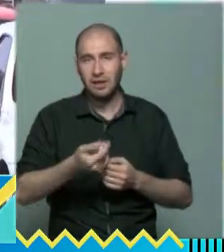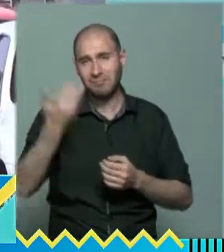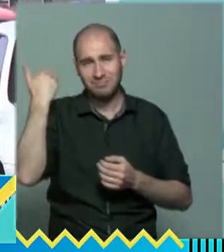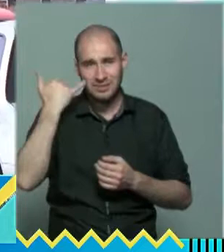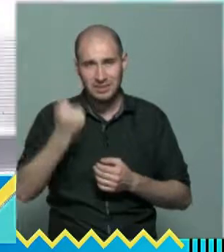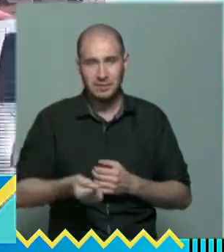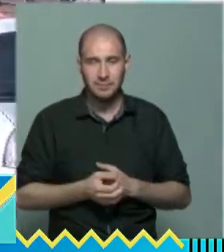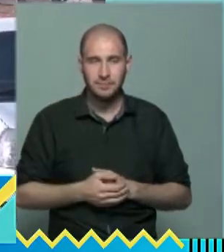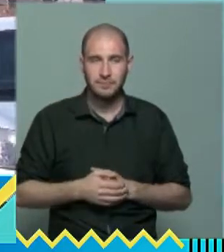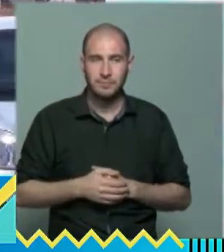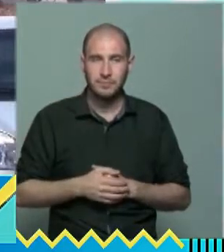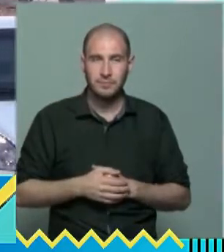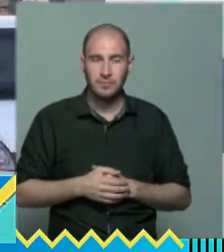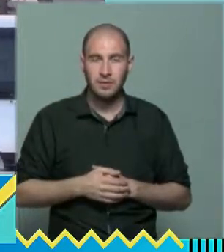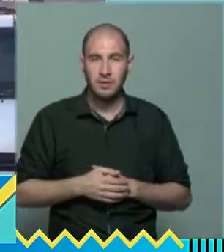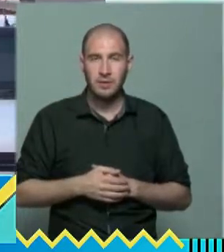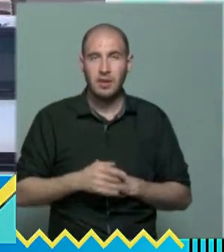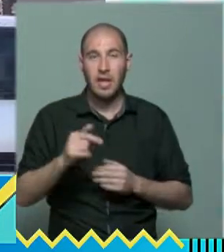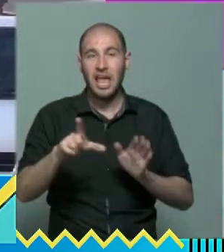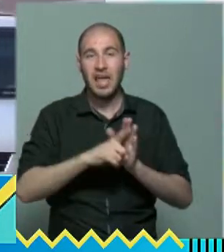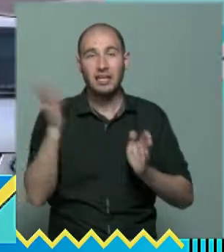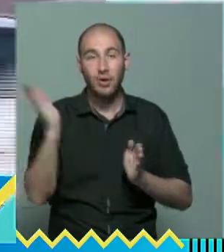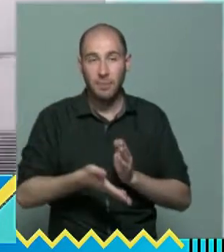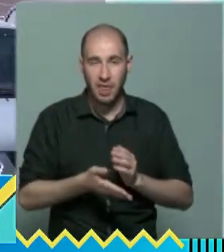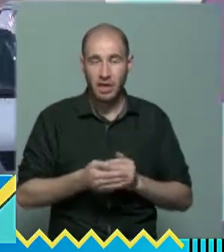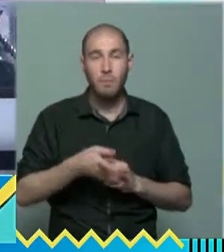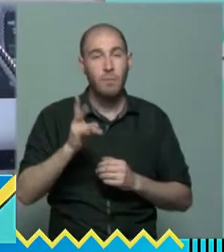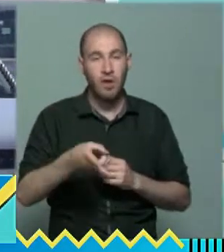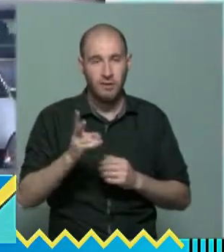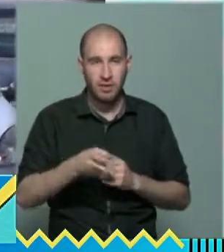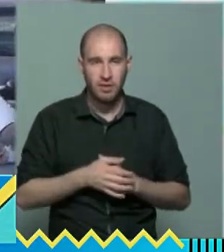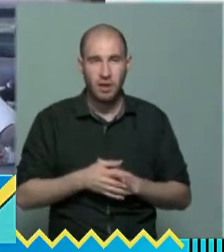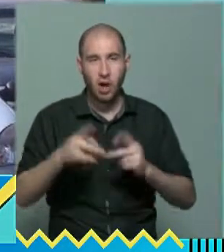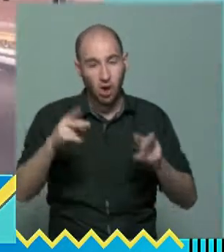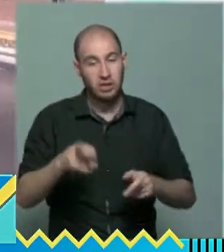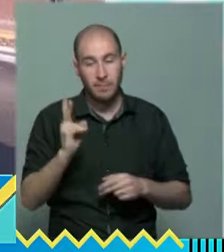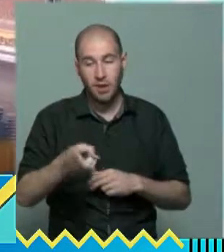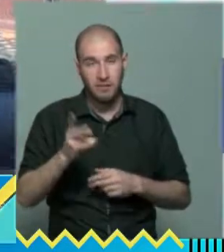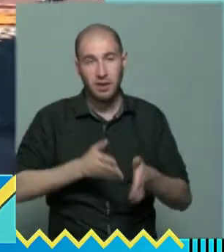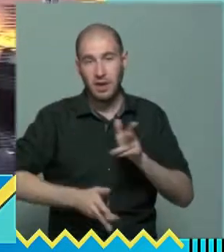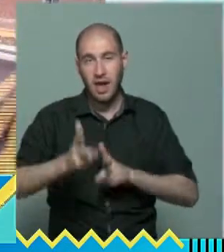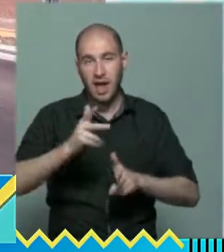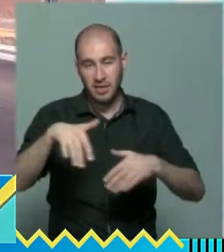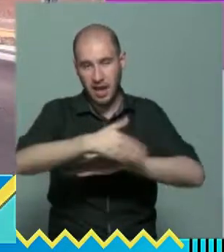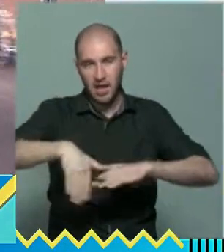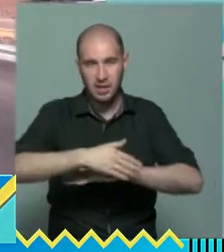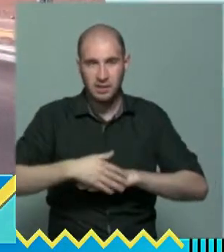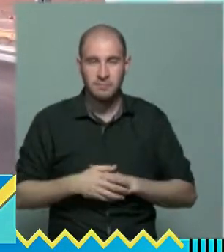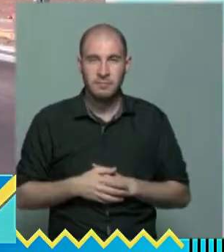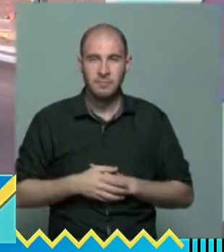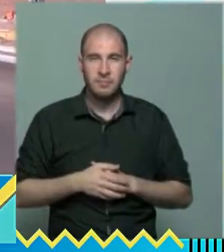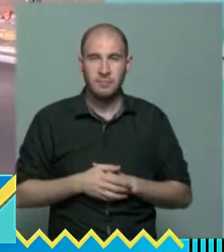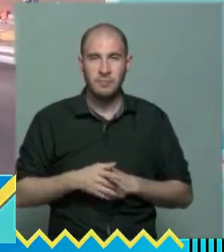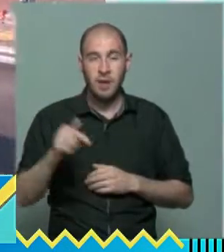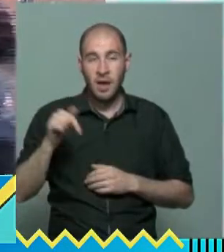antes, ¿no? Y es decir, la legislación penal y todo impide que se hagan cortes de las calles. Y sin embargo, todo